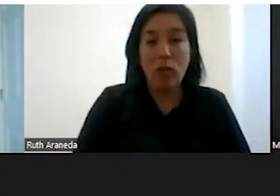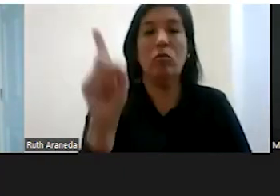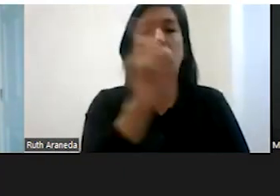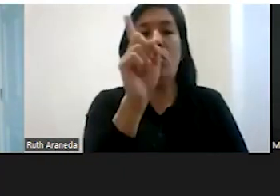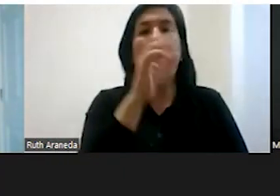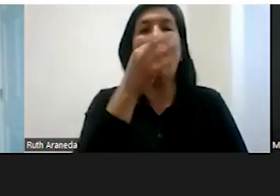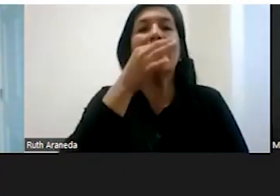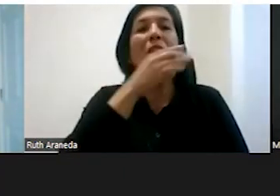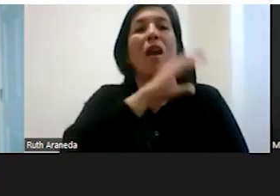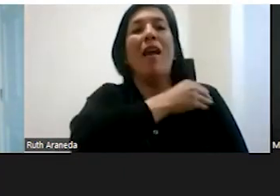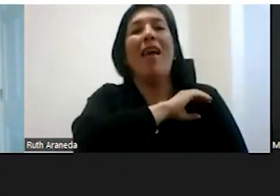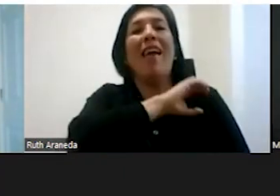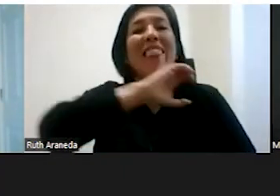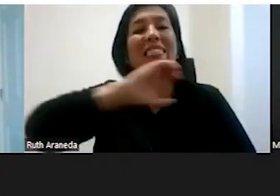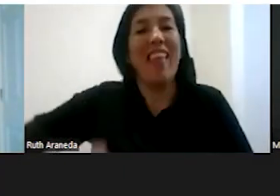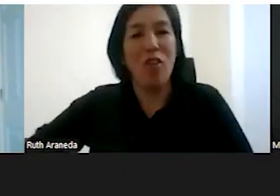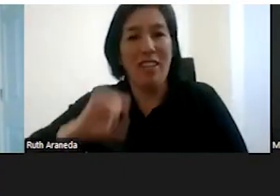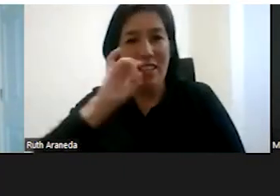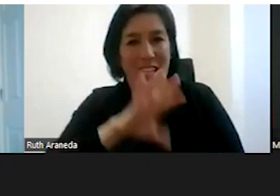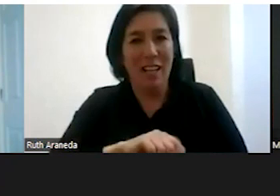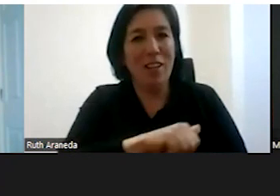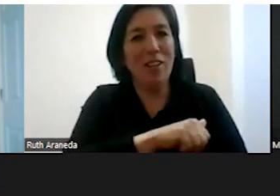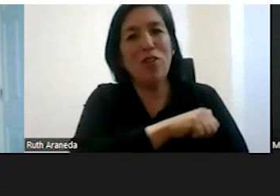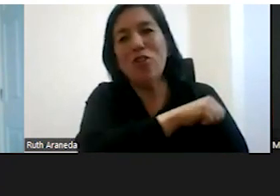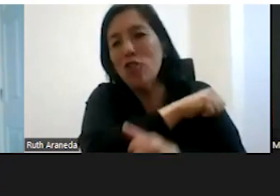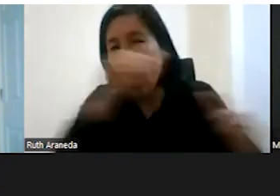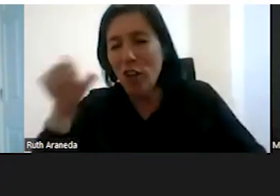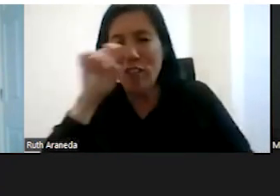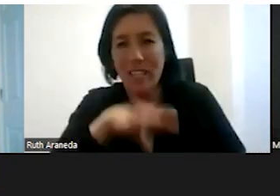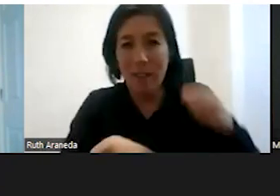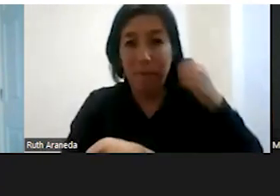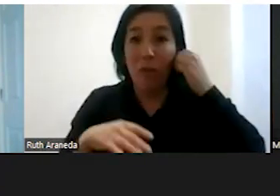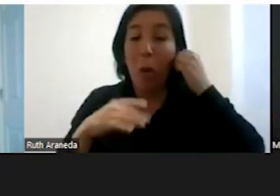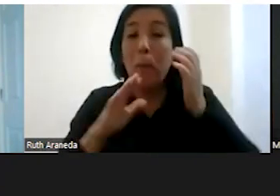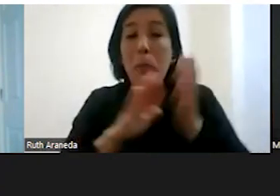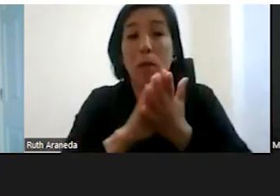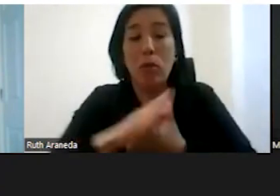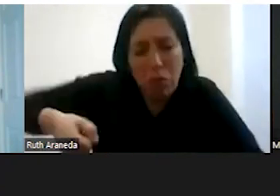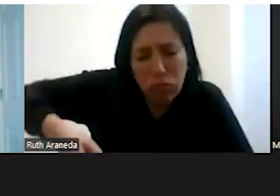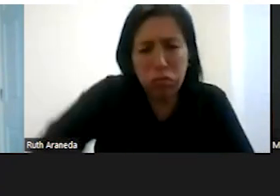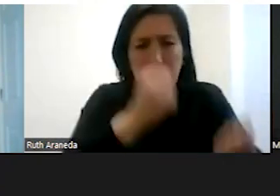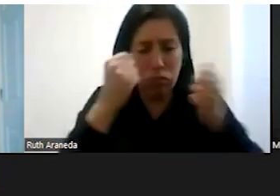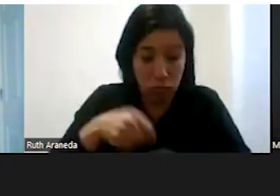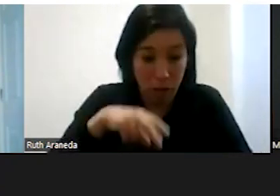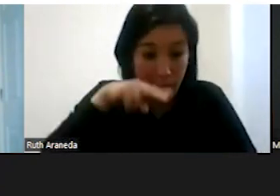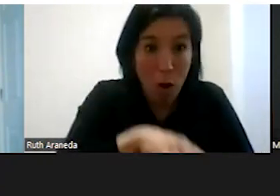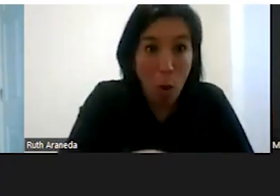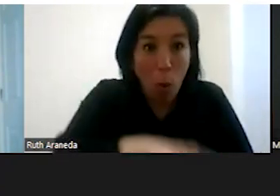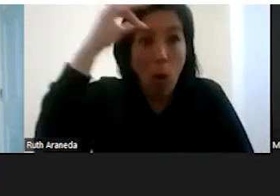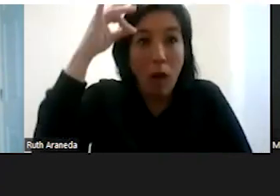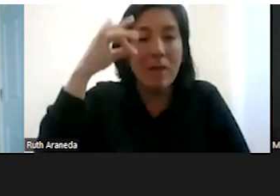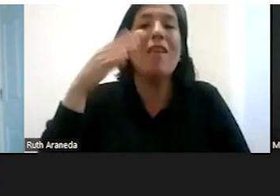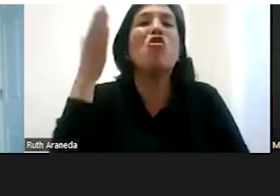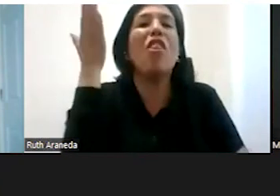mío, es del Estado, de todos nosotros. De manera que si yo encuentro algo, tengo la obligación de denunciar el hallazgo.